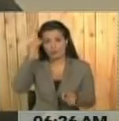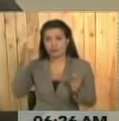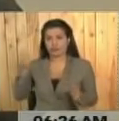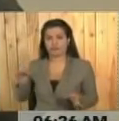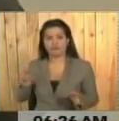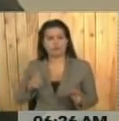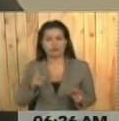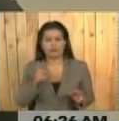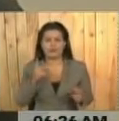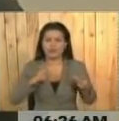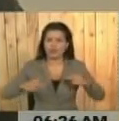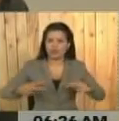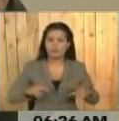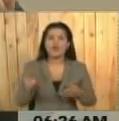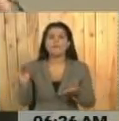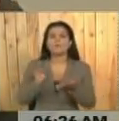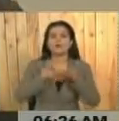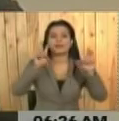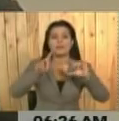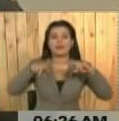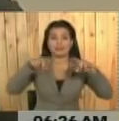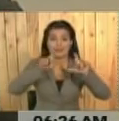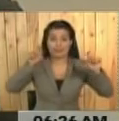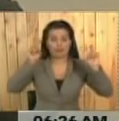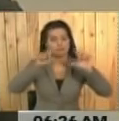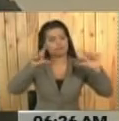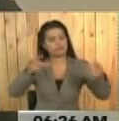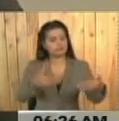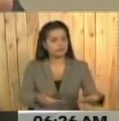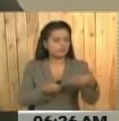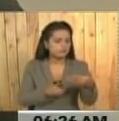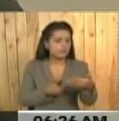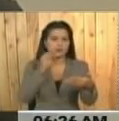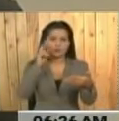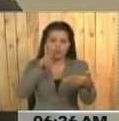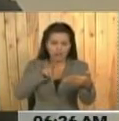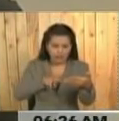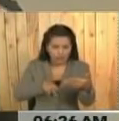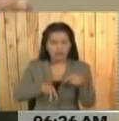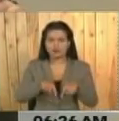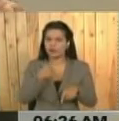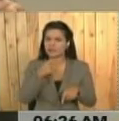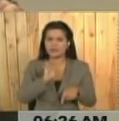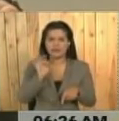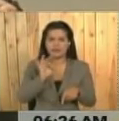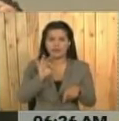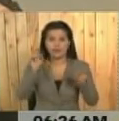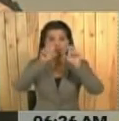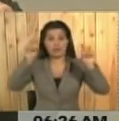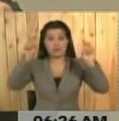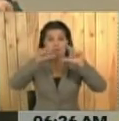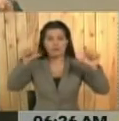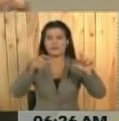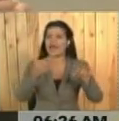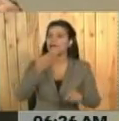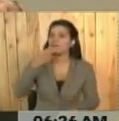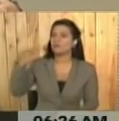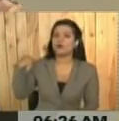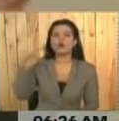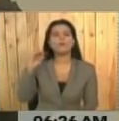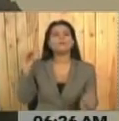entonces ponen un titular y cuando tú revisas nada para nada dice í adentro del titular o en estos días pusieron a a